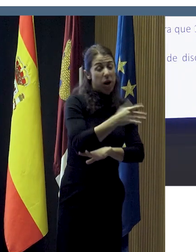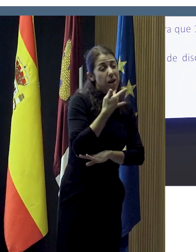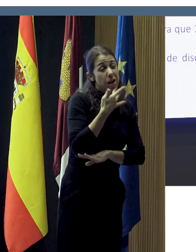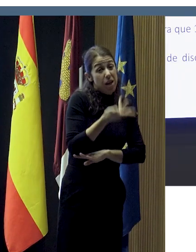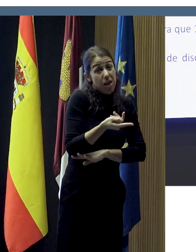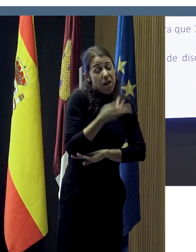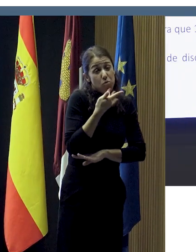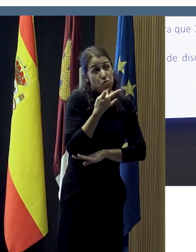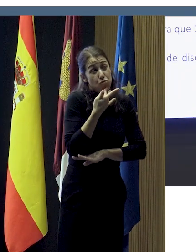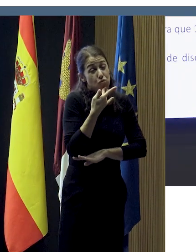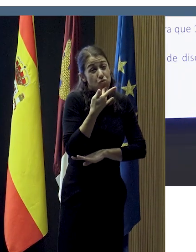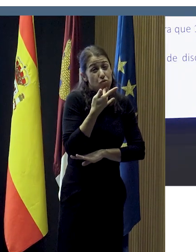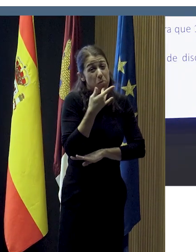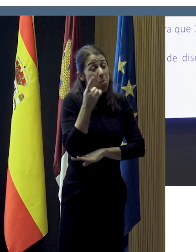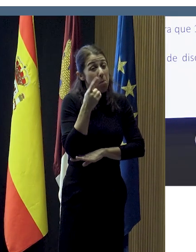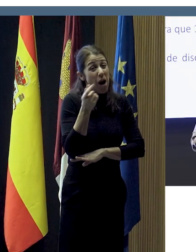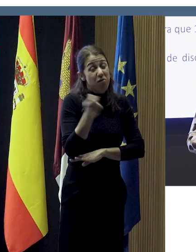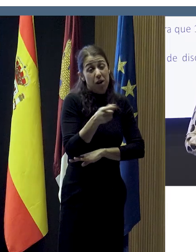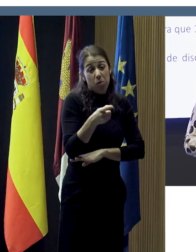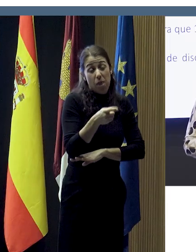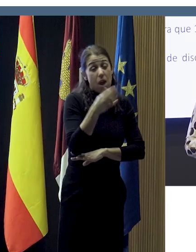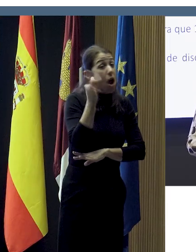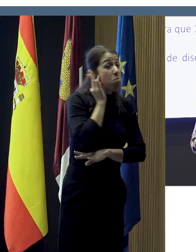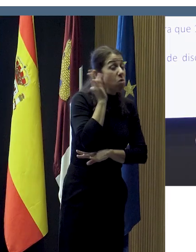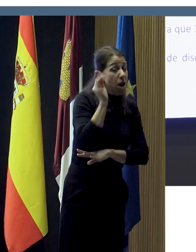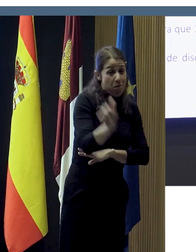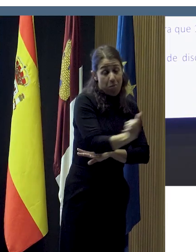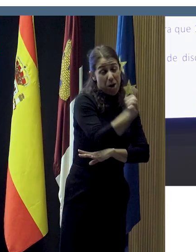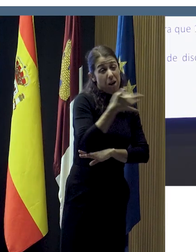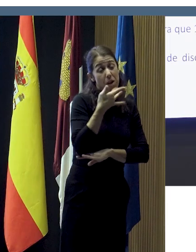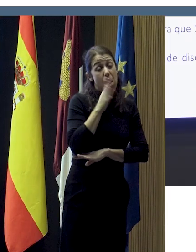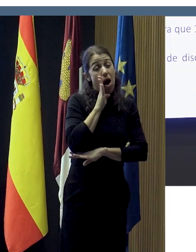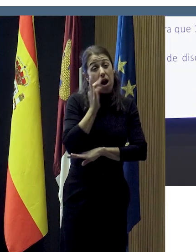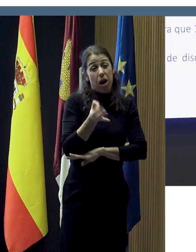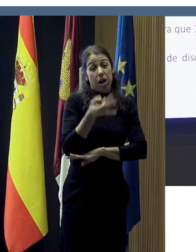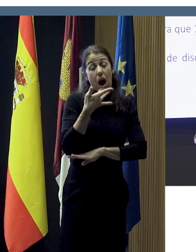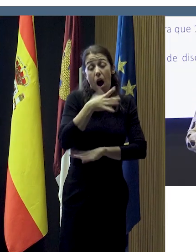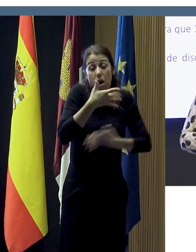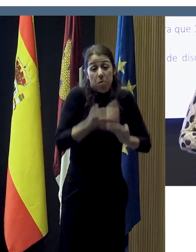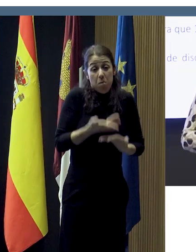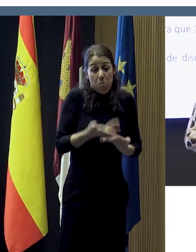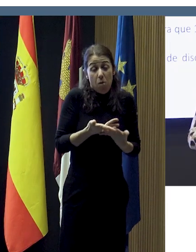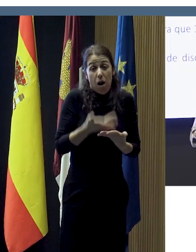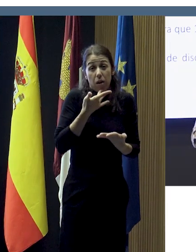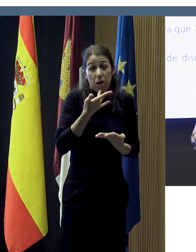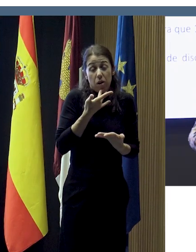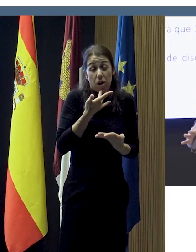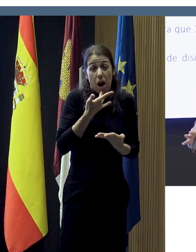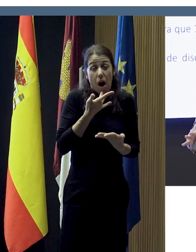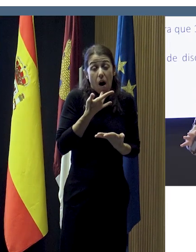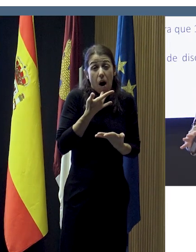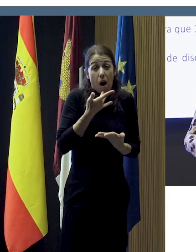un patrón más frecuente en las mujeres que en los hombres. Y como os decía antes, en este momento, aunque tenemos un